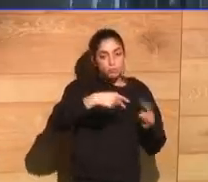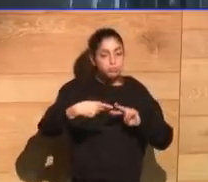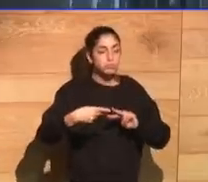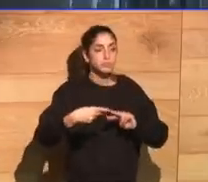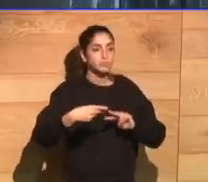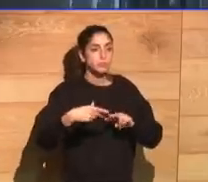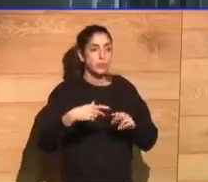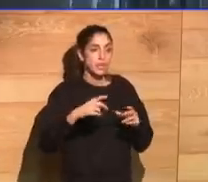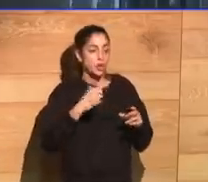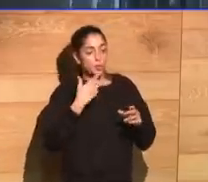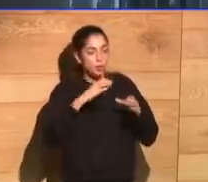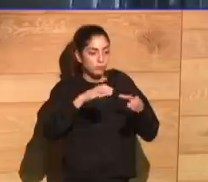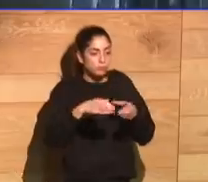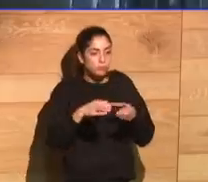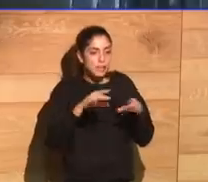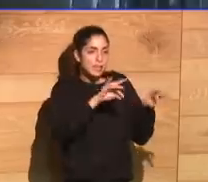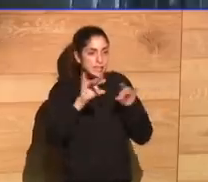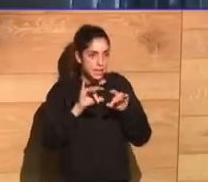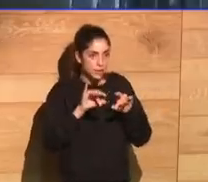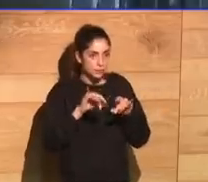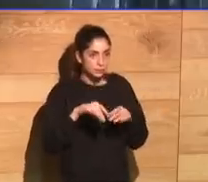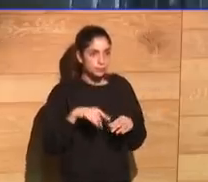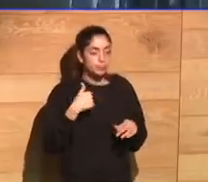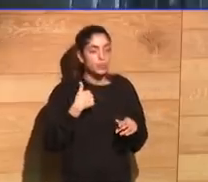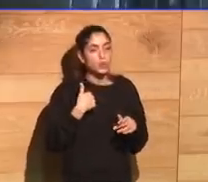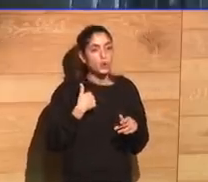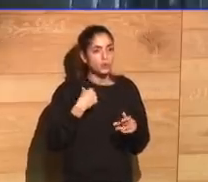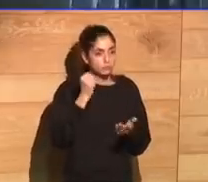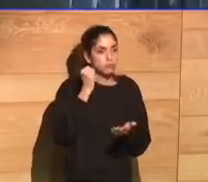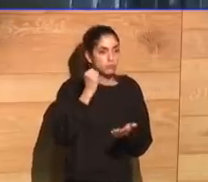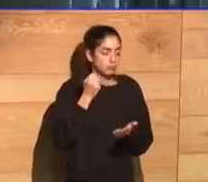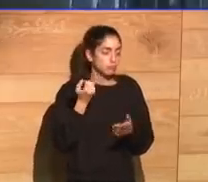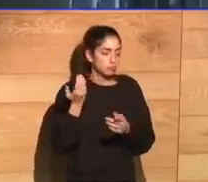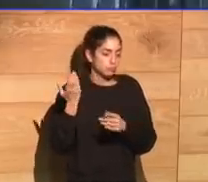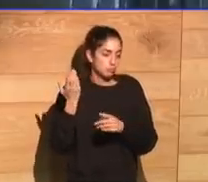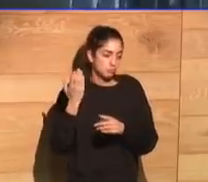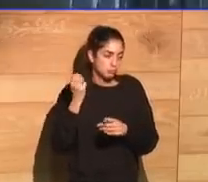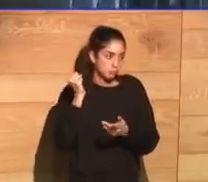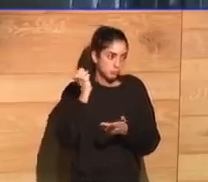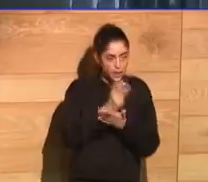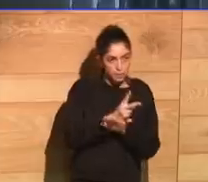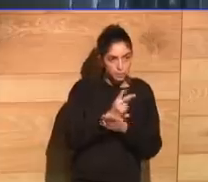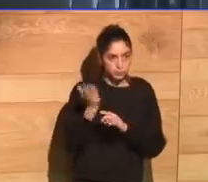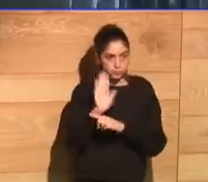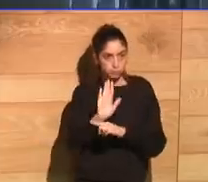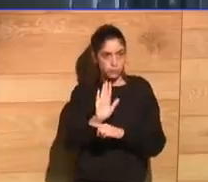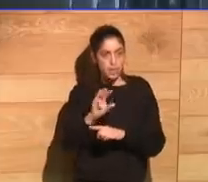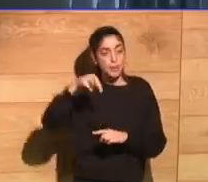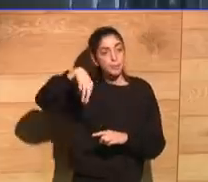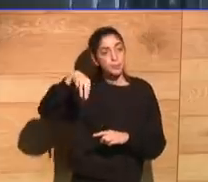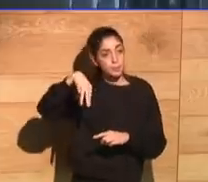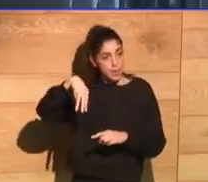Donner miró para adentro y dijo, mira, me la voy a jugar. Dijo, Marlon, no hay ningún